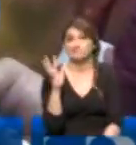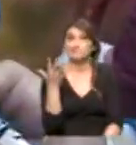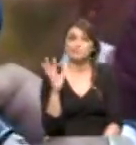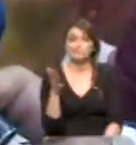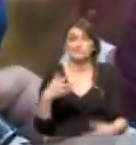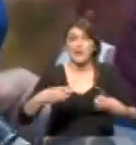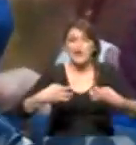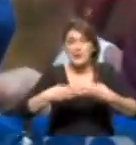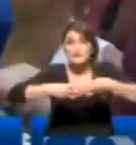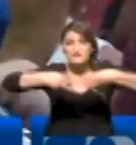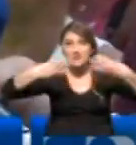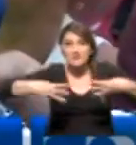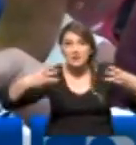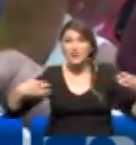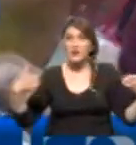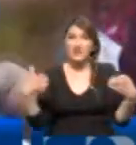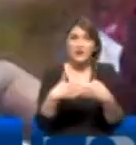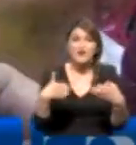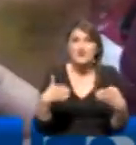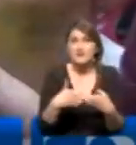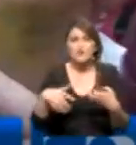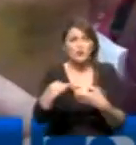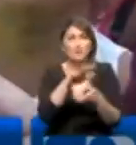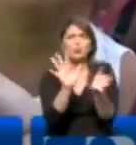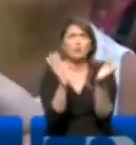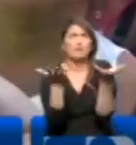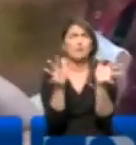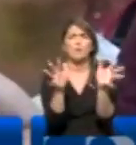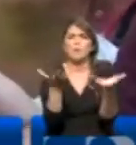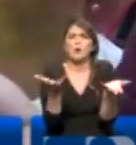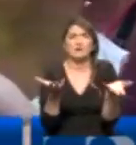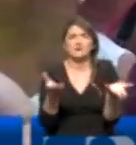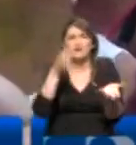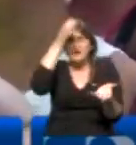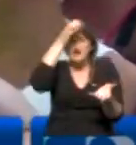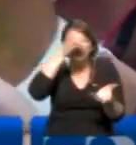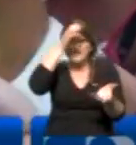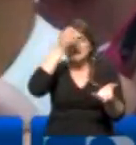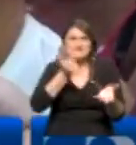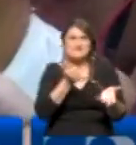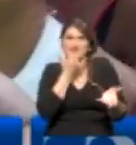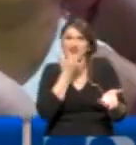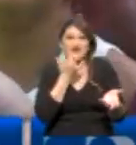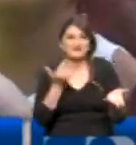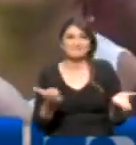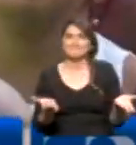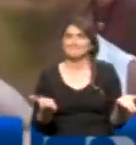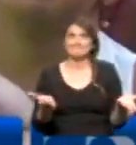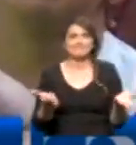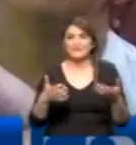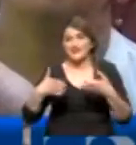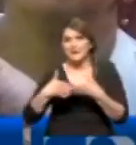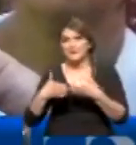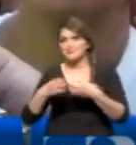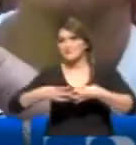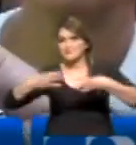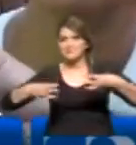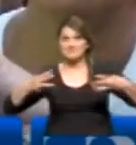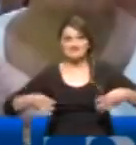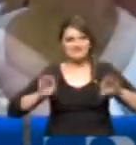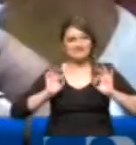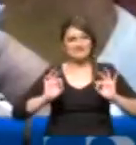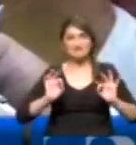en donde no se puede llamar centro de rehabilitación una clínica no te presta las condiciones adecuadas para este